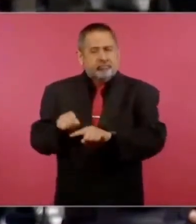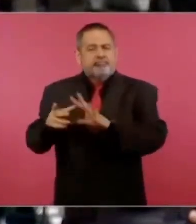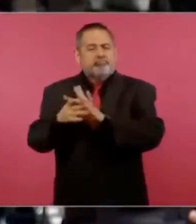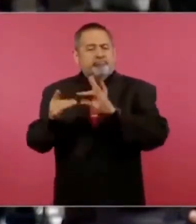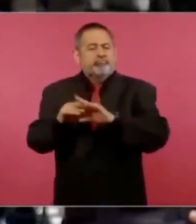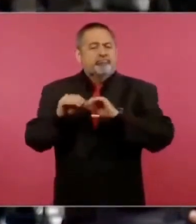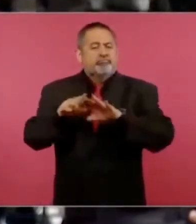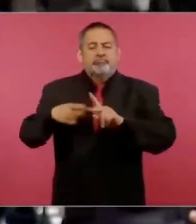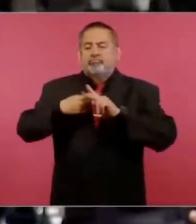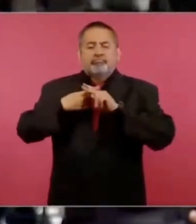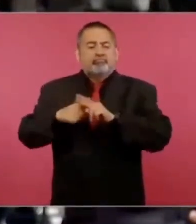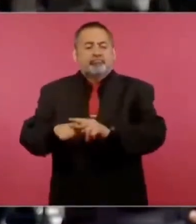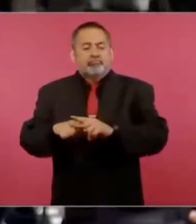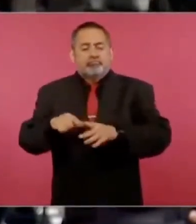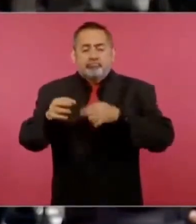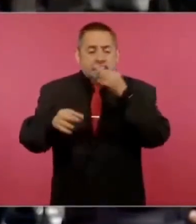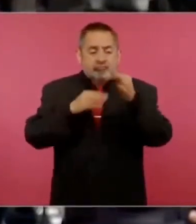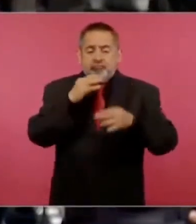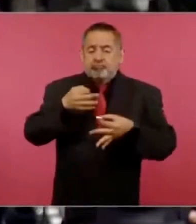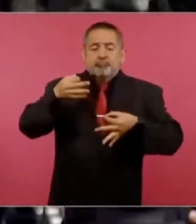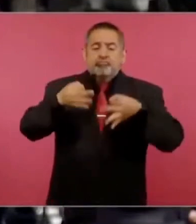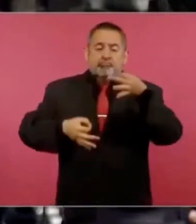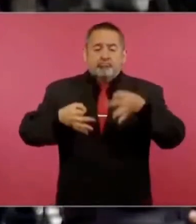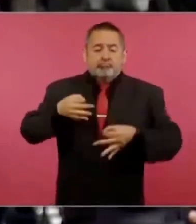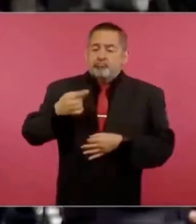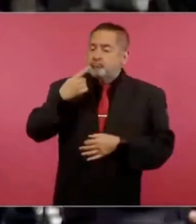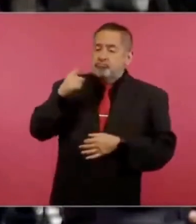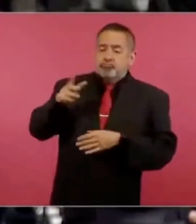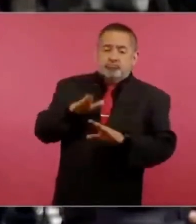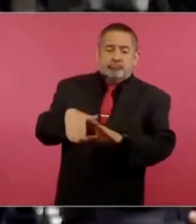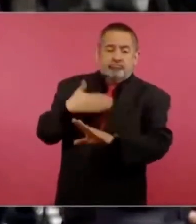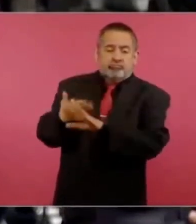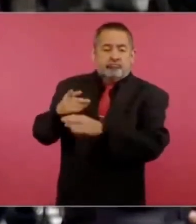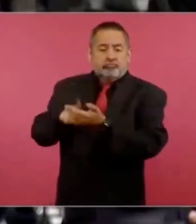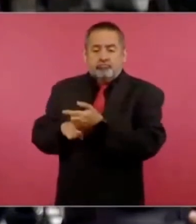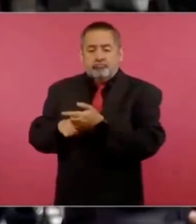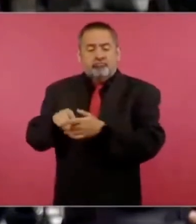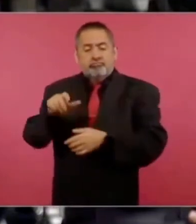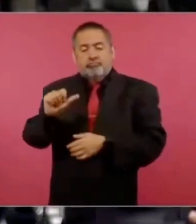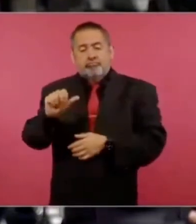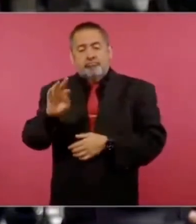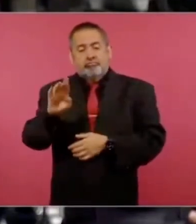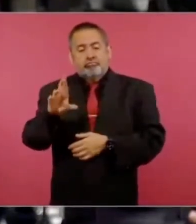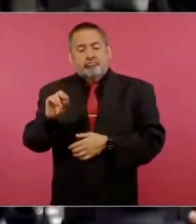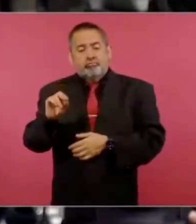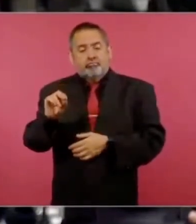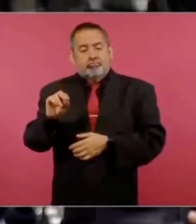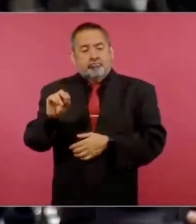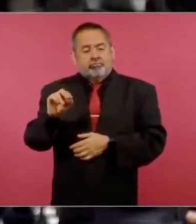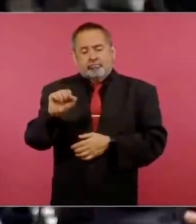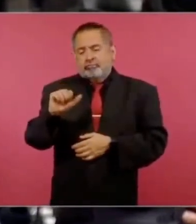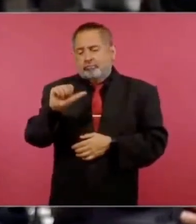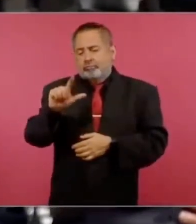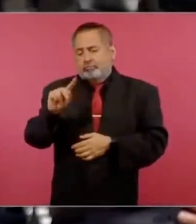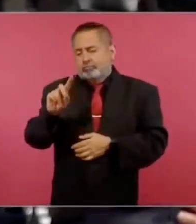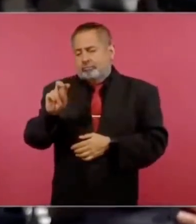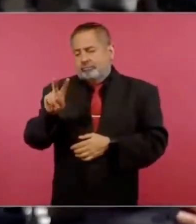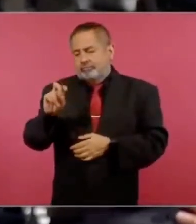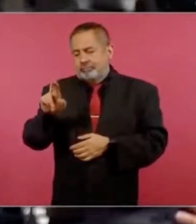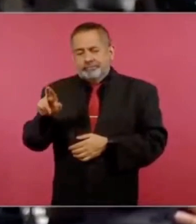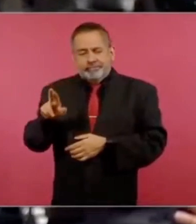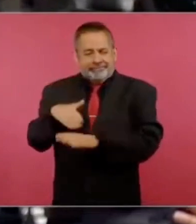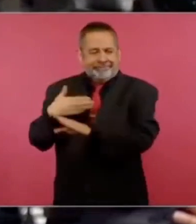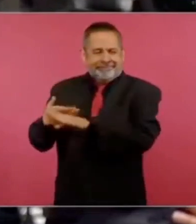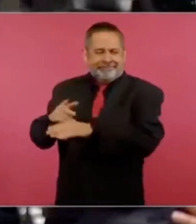comentó que iba a iniciar o que iba a promover un juicio político en contra del exministro Arturo Saldívar. En este tenor, señor